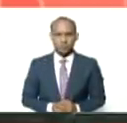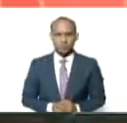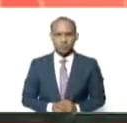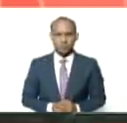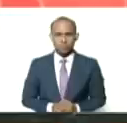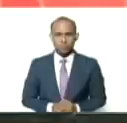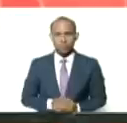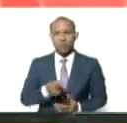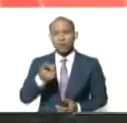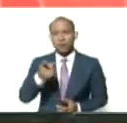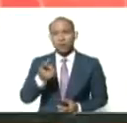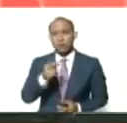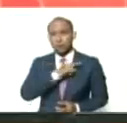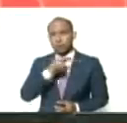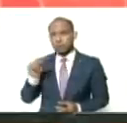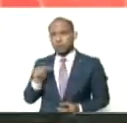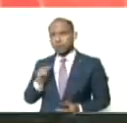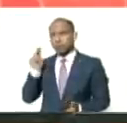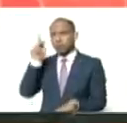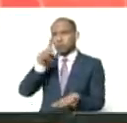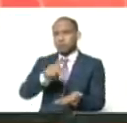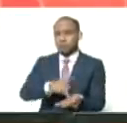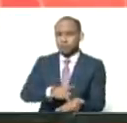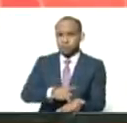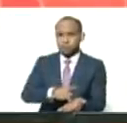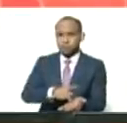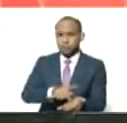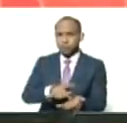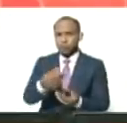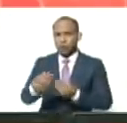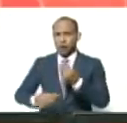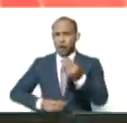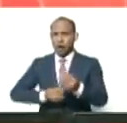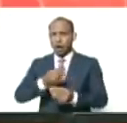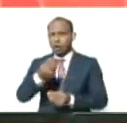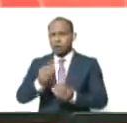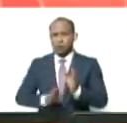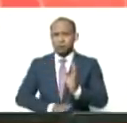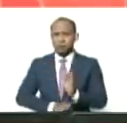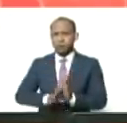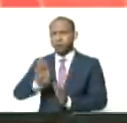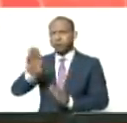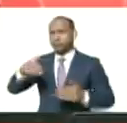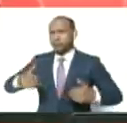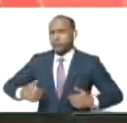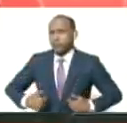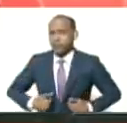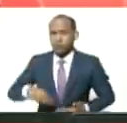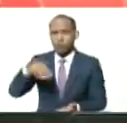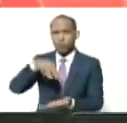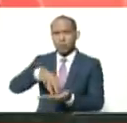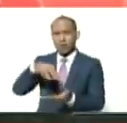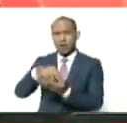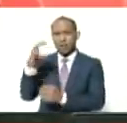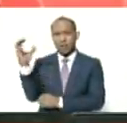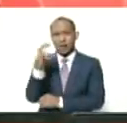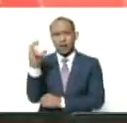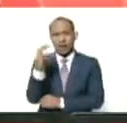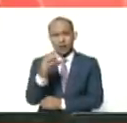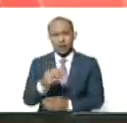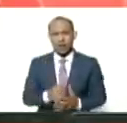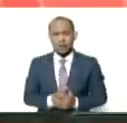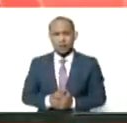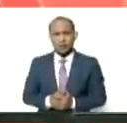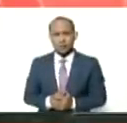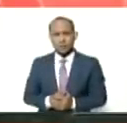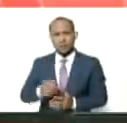Eso nos tiene que llevar, estamos haciendo un esfuerzo tremendo en Miranda, en Caracas, aquí están aún,